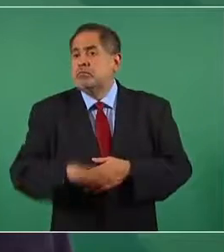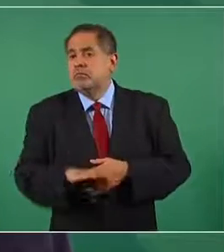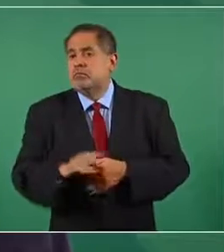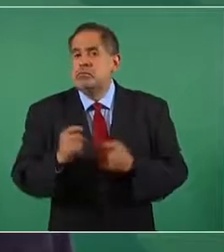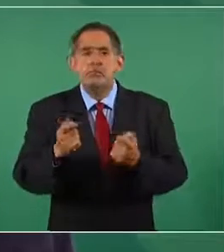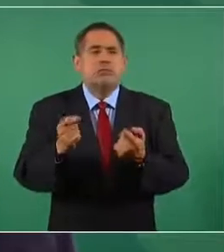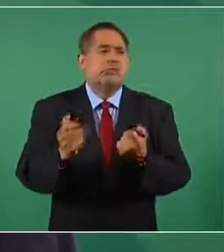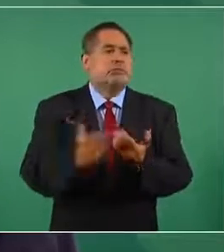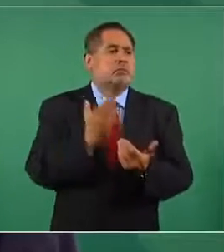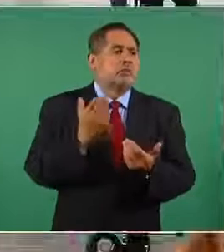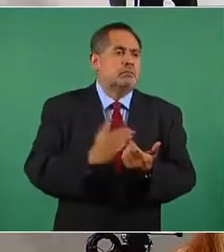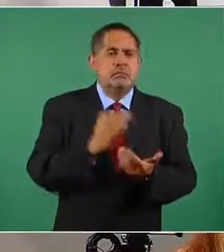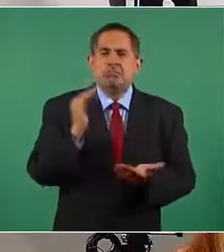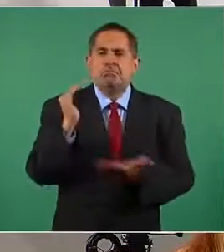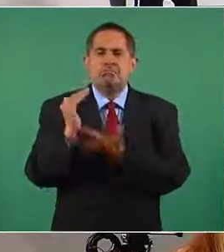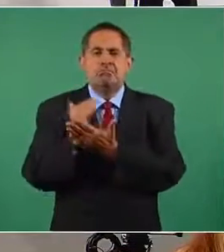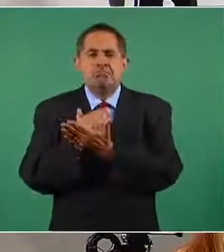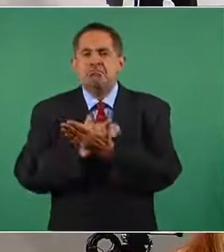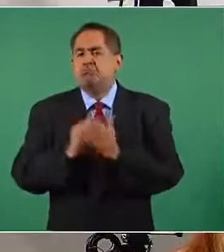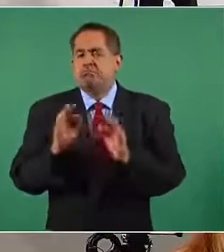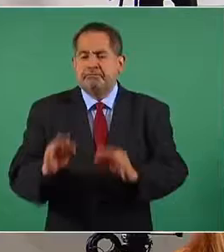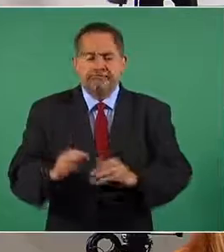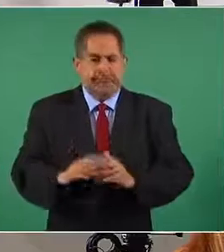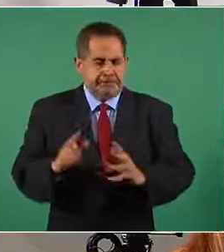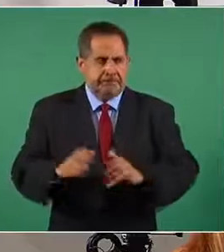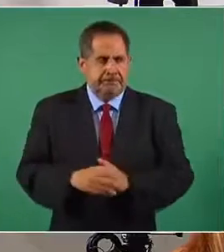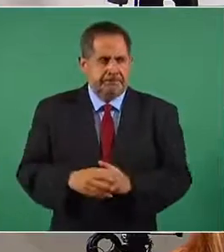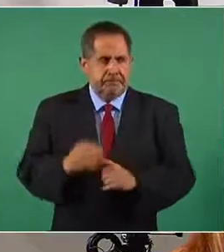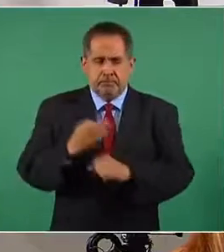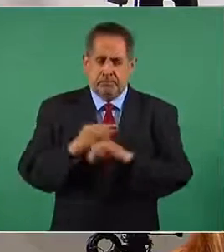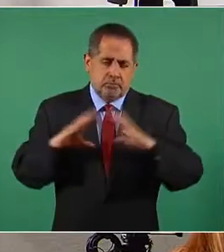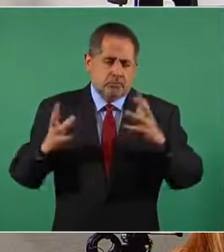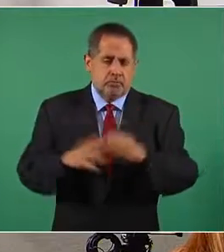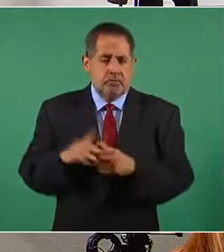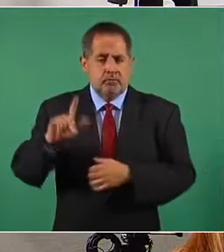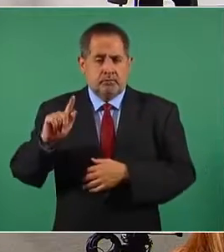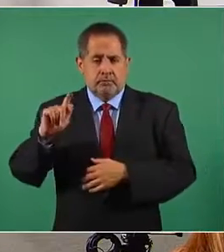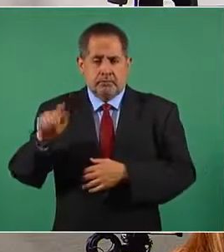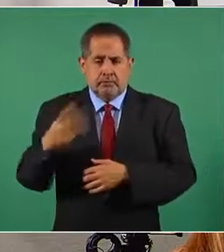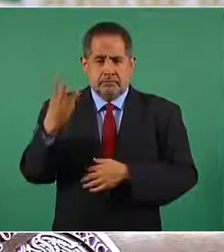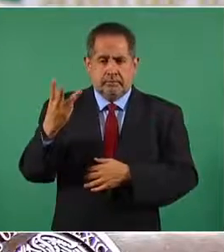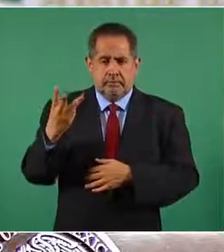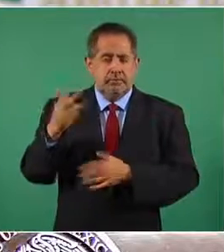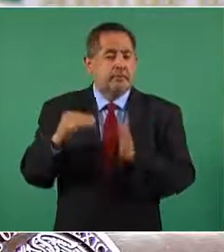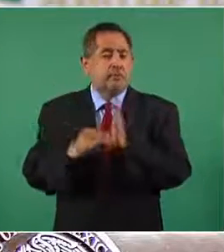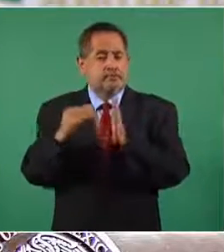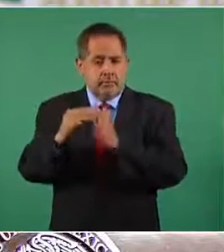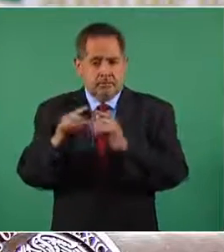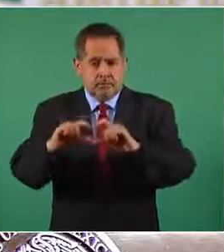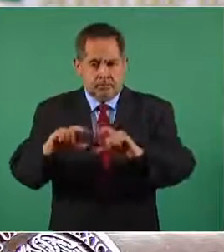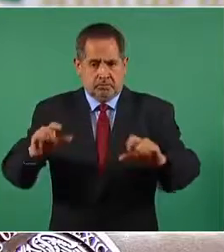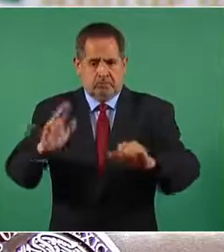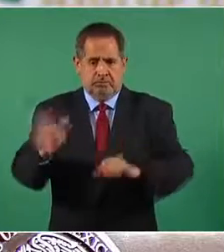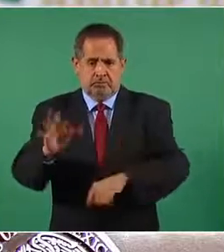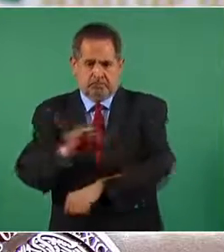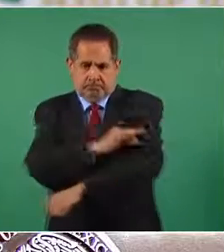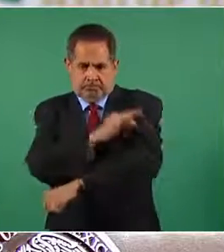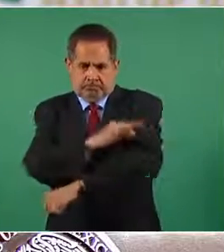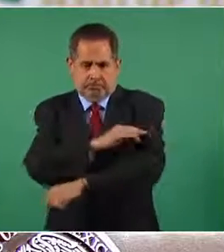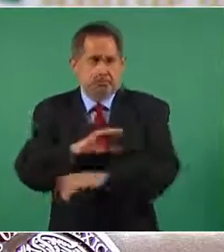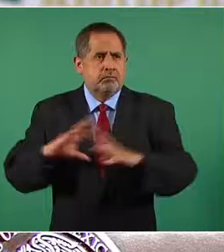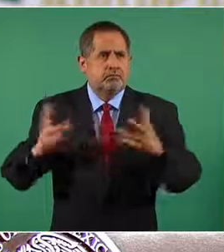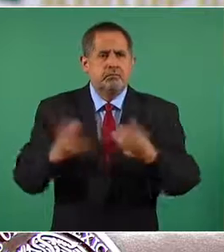grave. Llevamos ya en este momento prácticamente 73 millones de dosis aplicadas. Esto corresponde